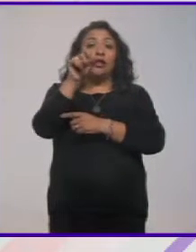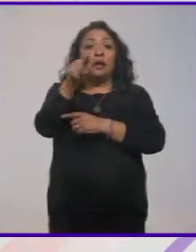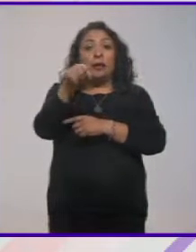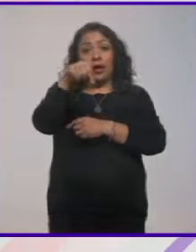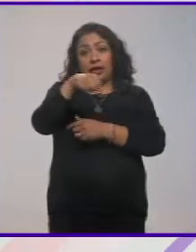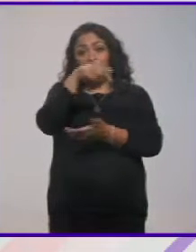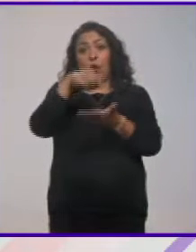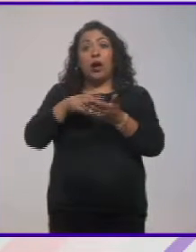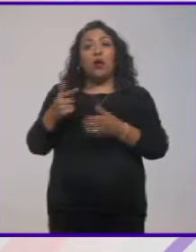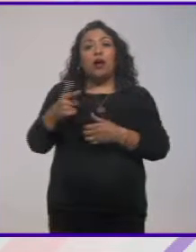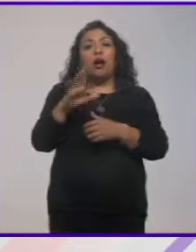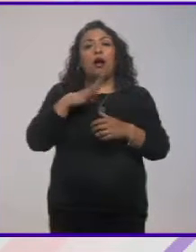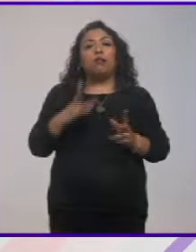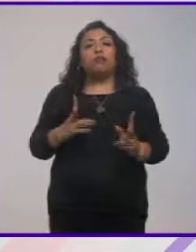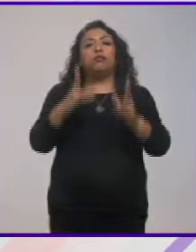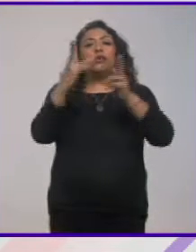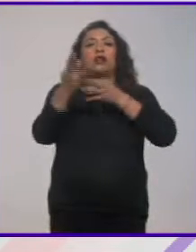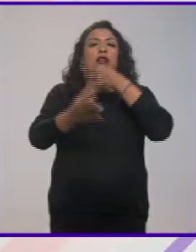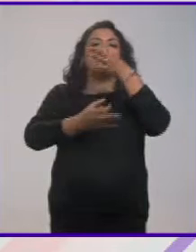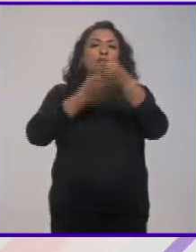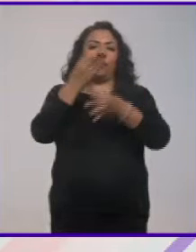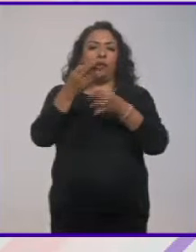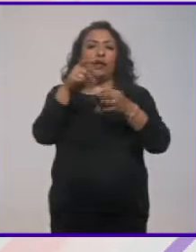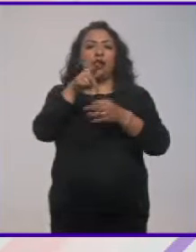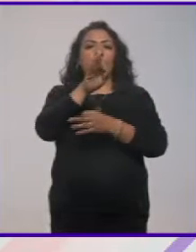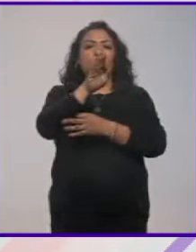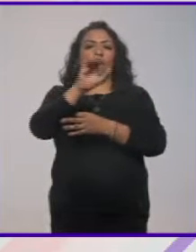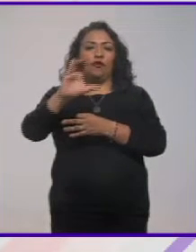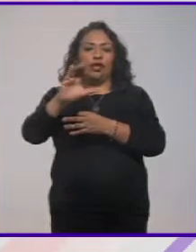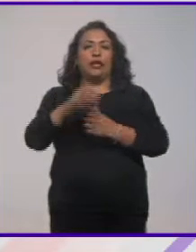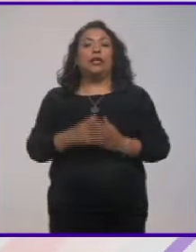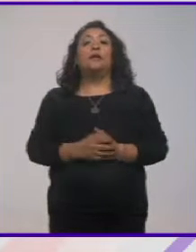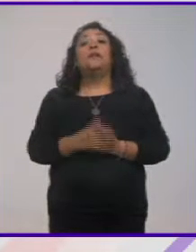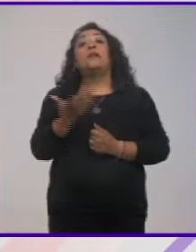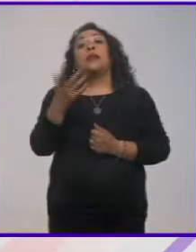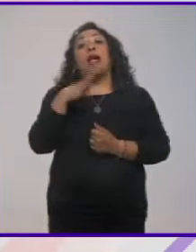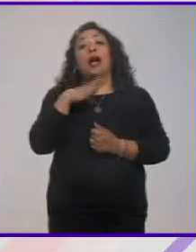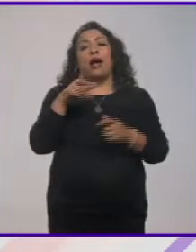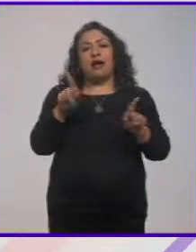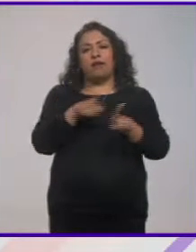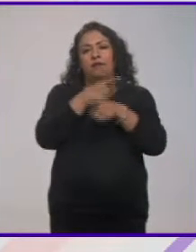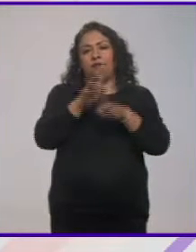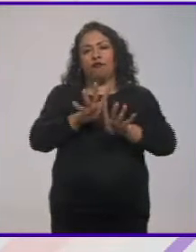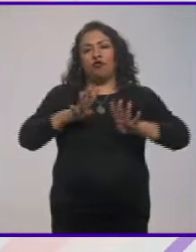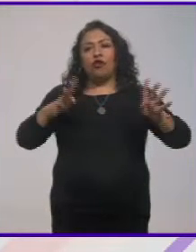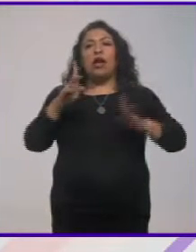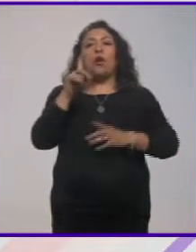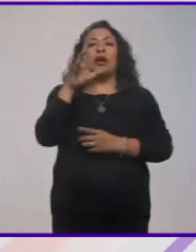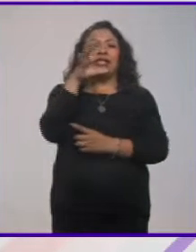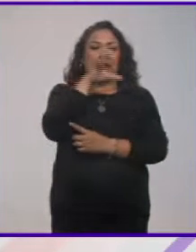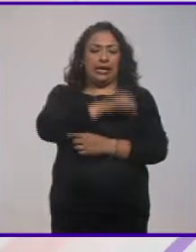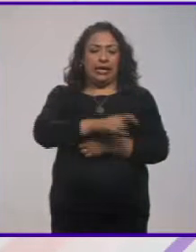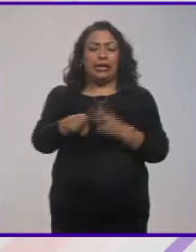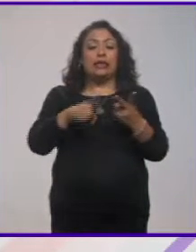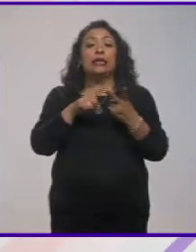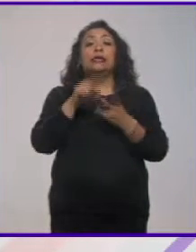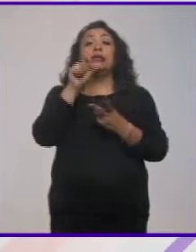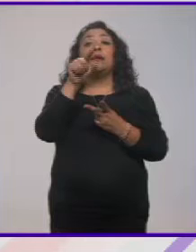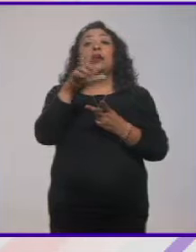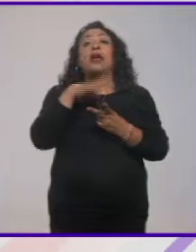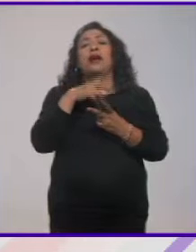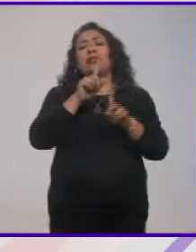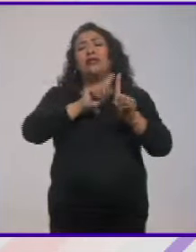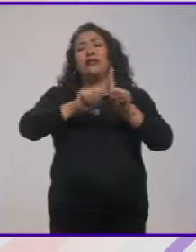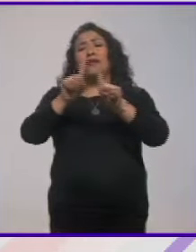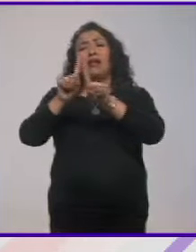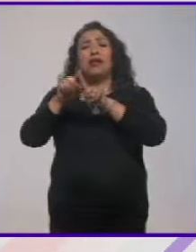aquí en Guanajuato con nuestro bloque de notas desde el Festival Internacional Cervantino. Está la Orquesta Sinfónica de Aguascalientes. Está también una